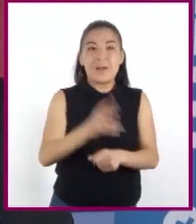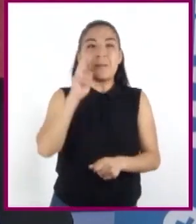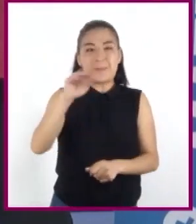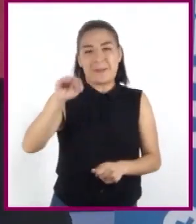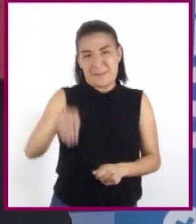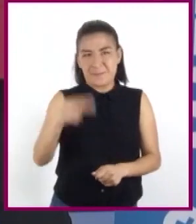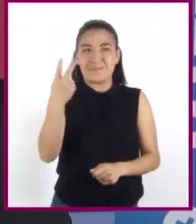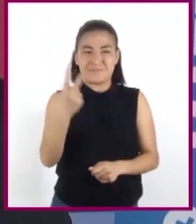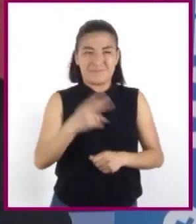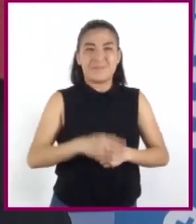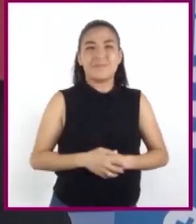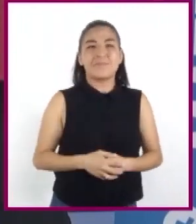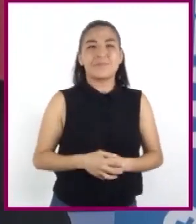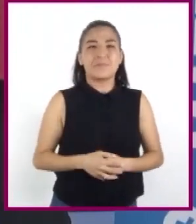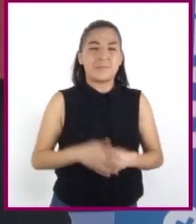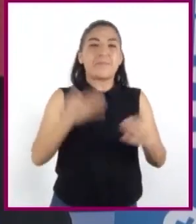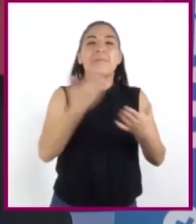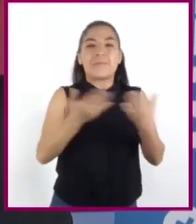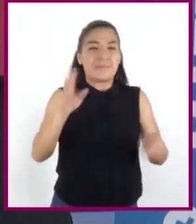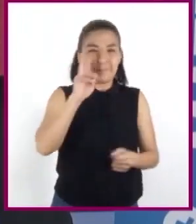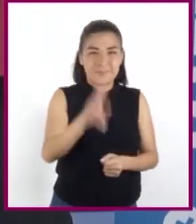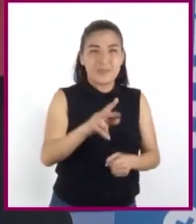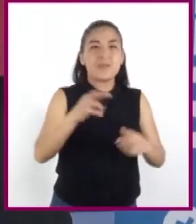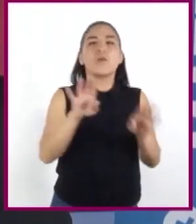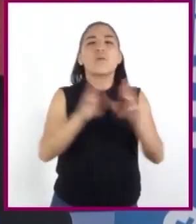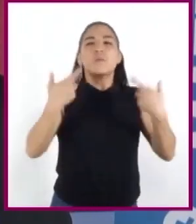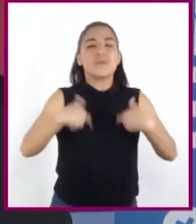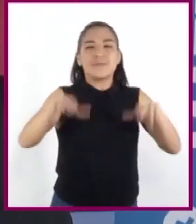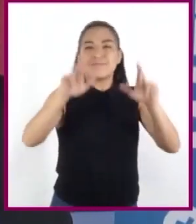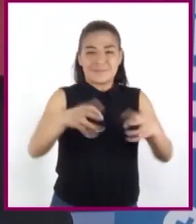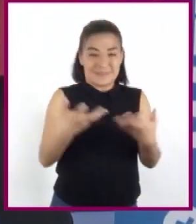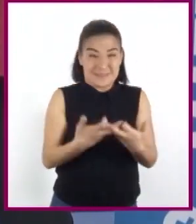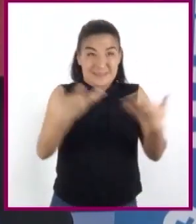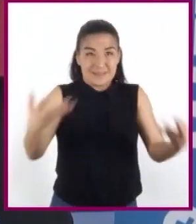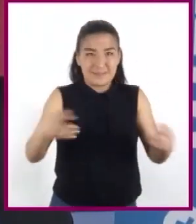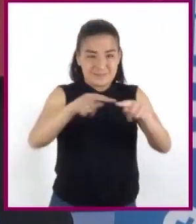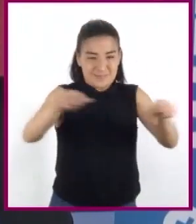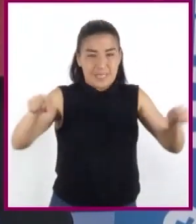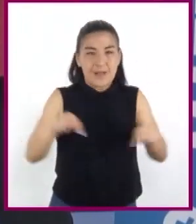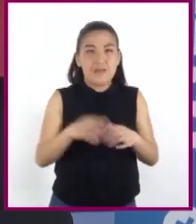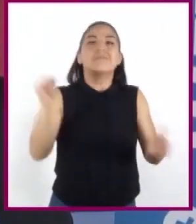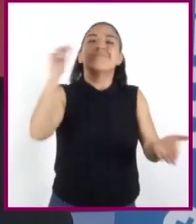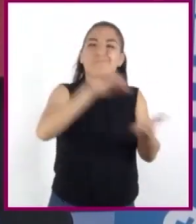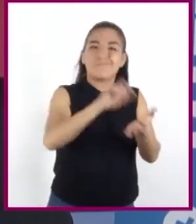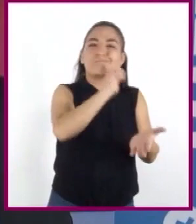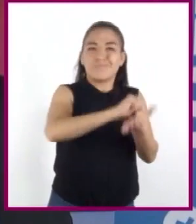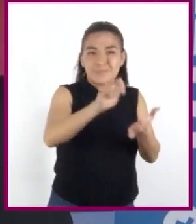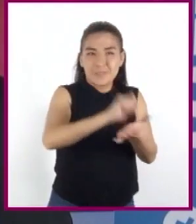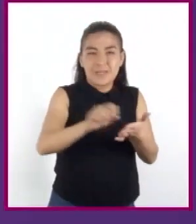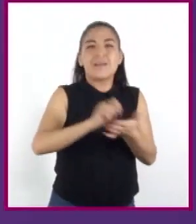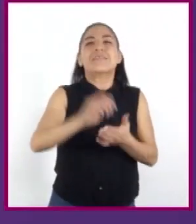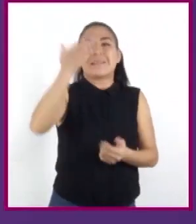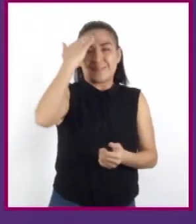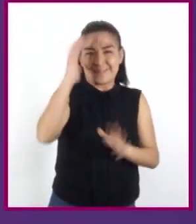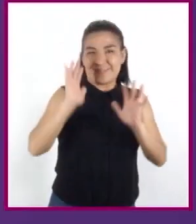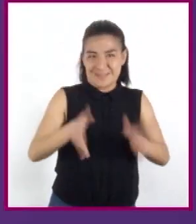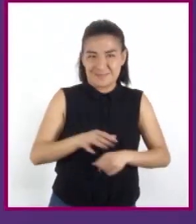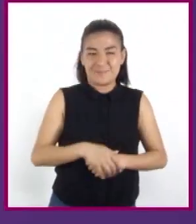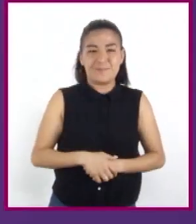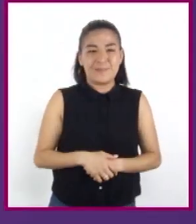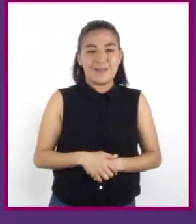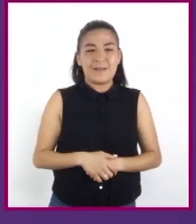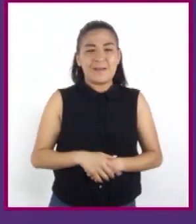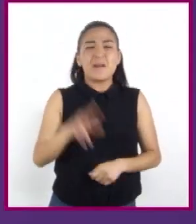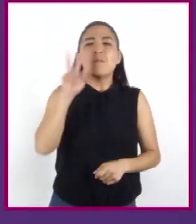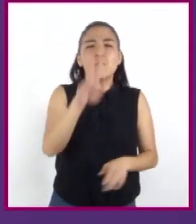ahora bien, vamos a realizar la representación del terreno y vamos a anotar las medidas que sí conocemos. Podemos ver